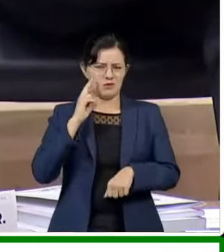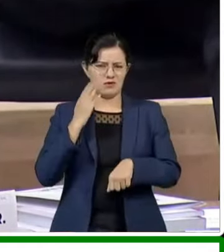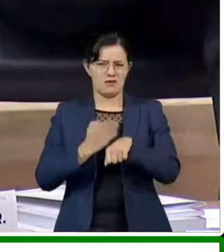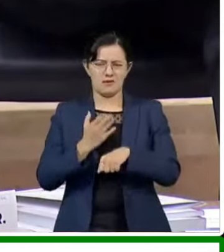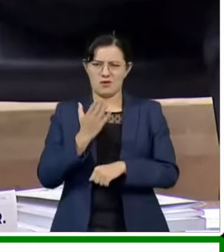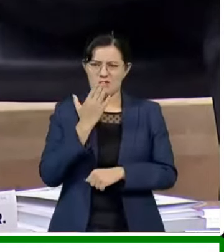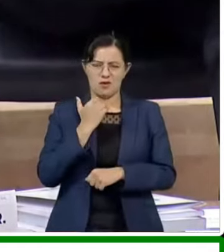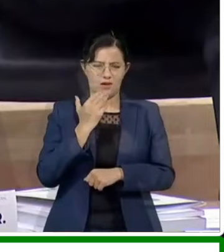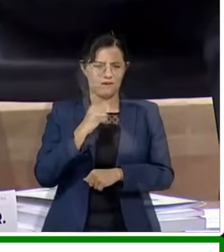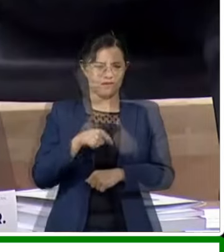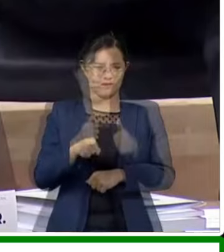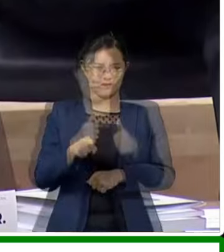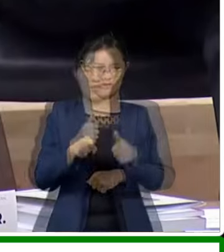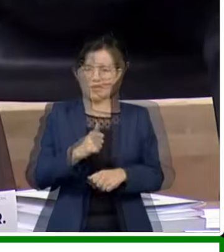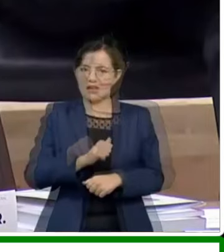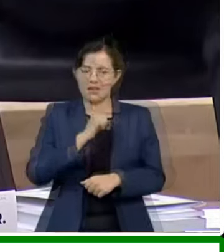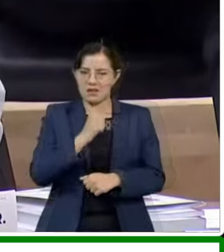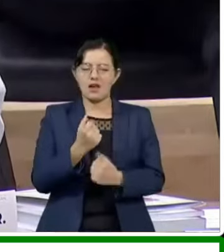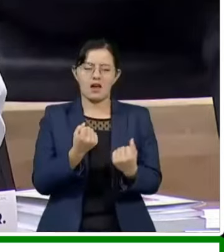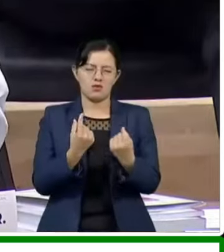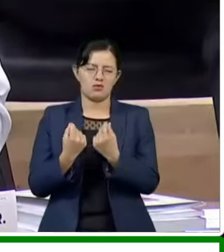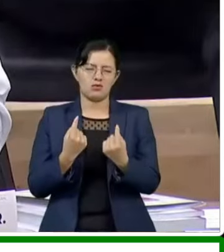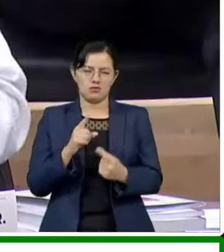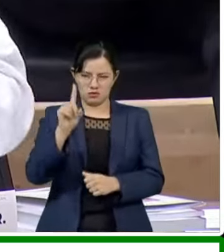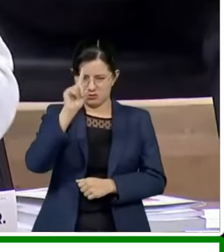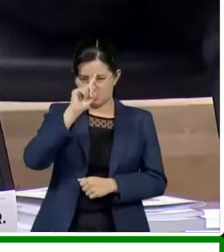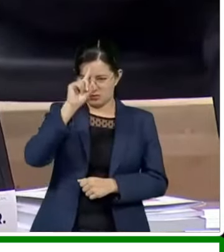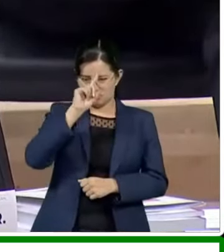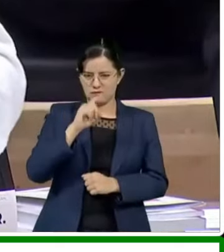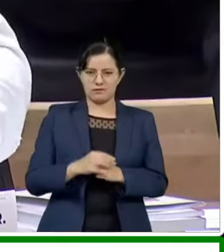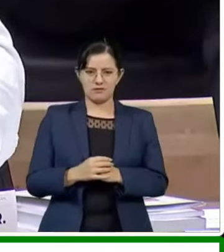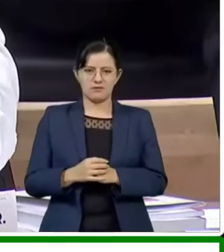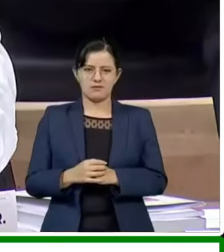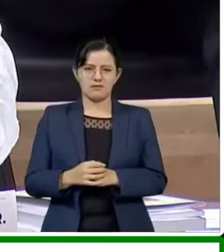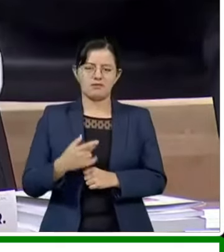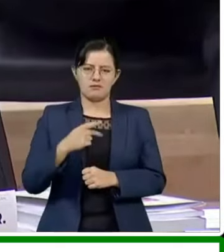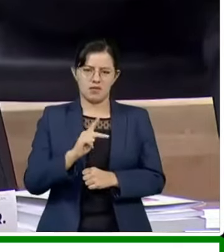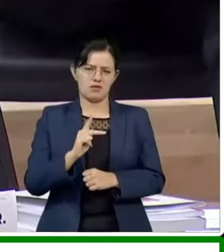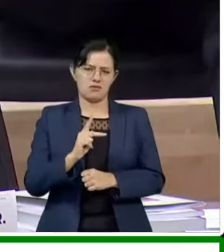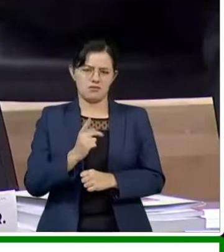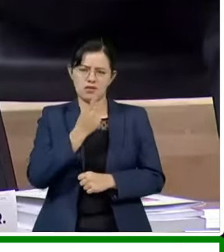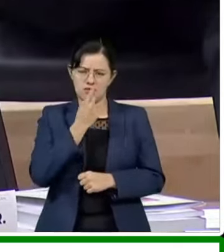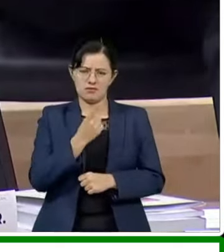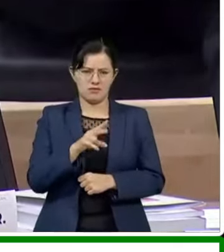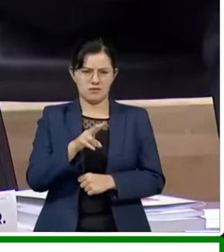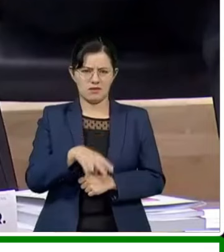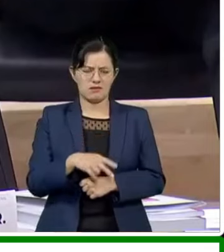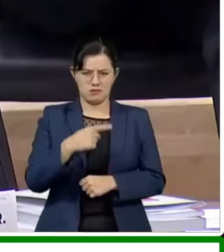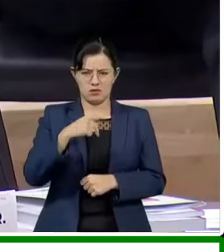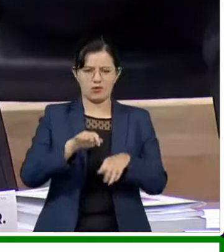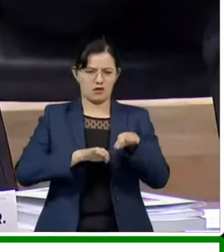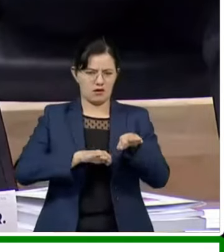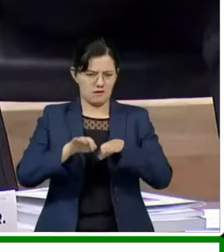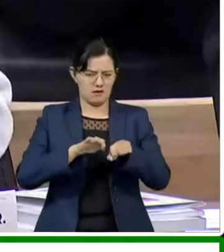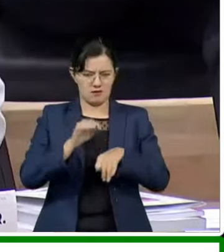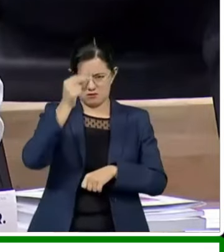irresponsabilidad inconmensurable. Reconozco, de todos modos, lo digo sin ninguna ironía, su capacidad de